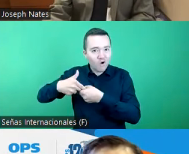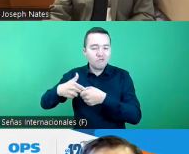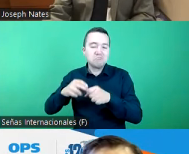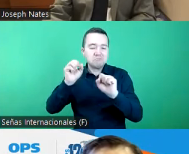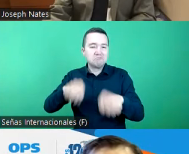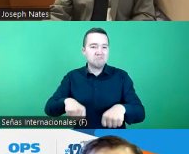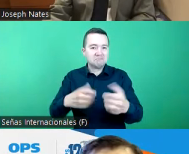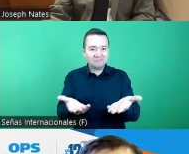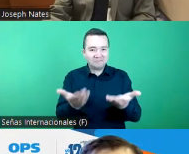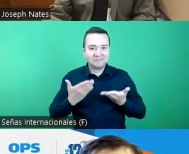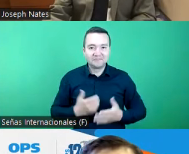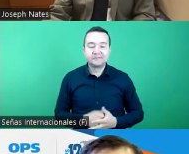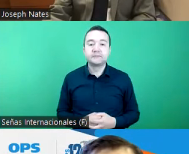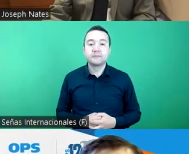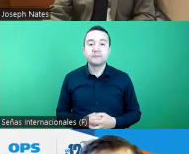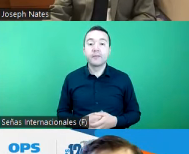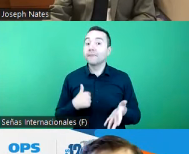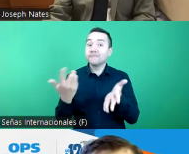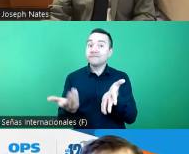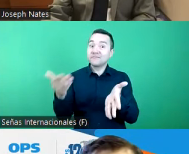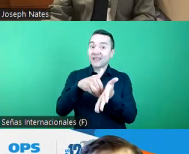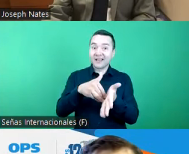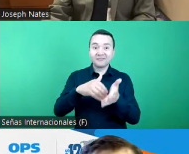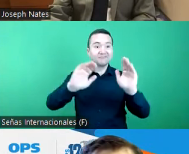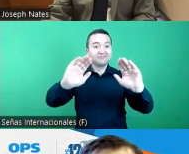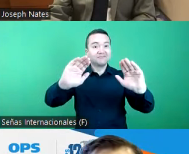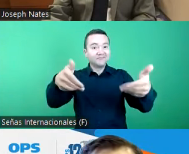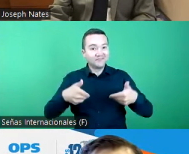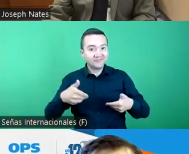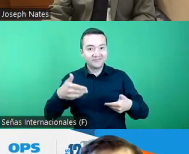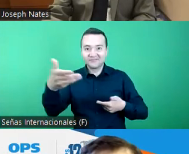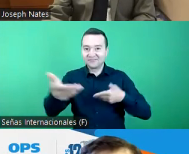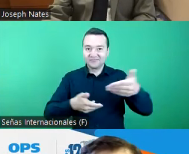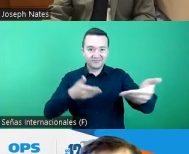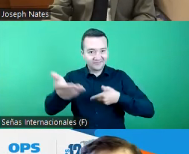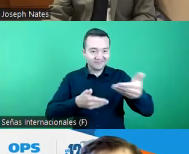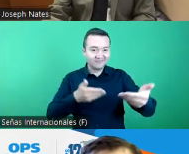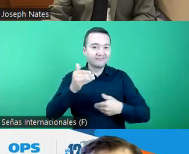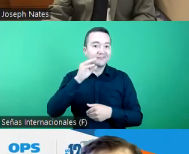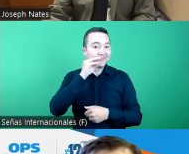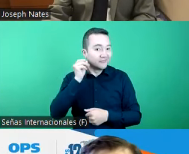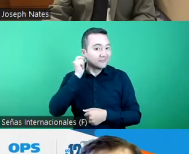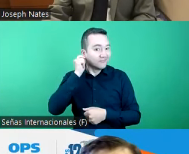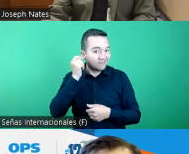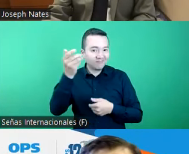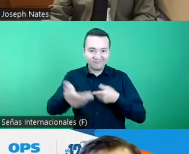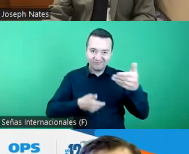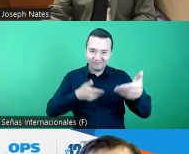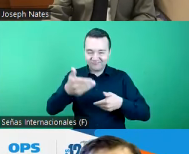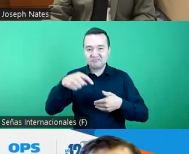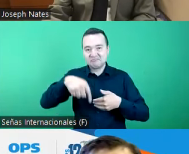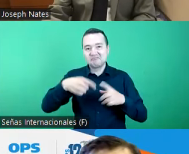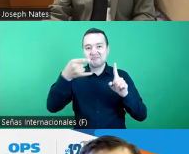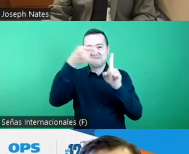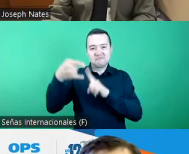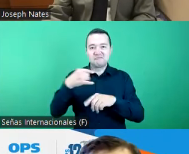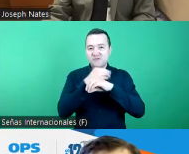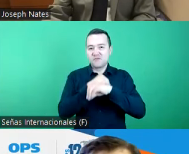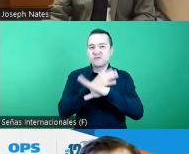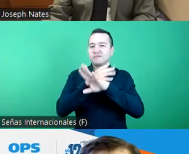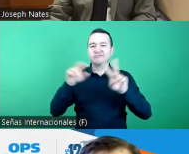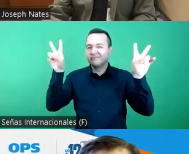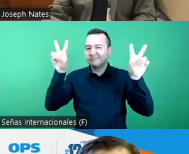De nuevo, bienvenidos y bienvenidas a este webinario sobre la seguridad del